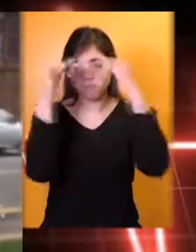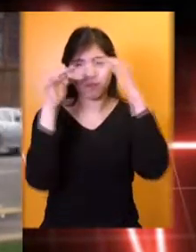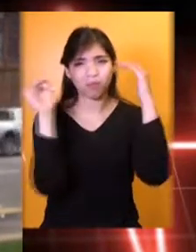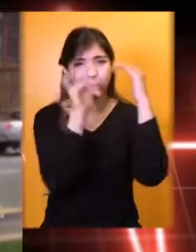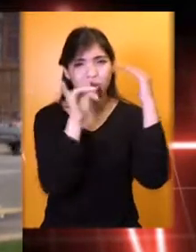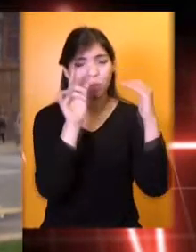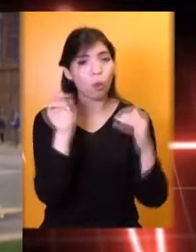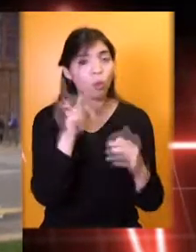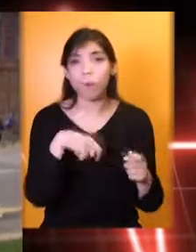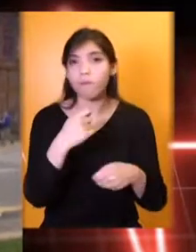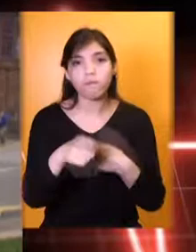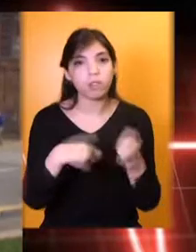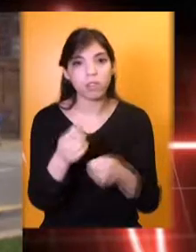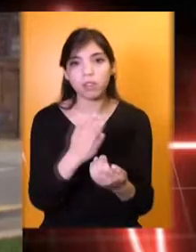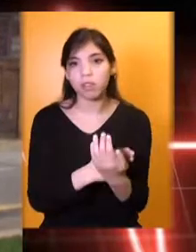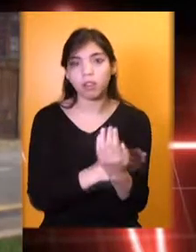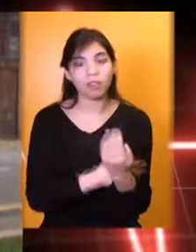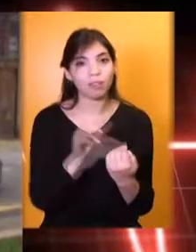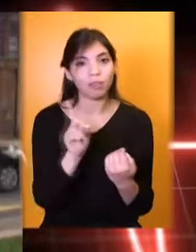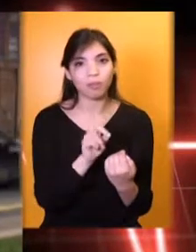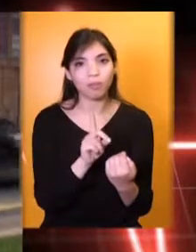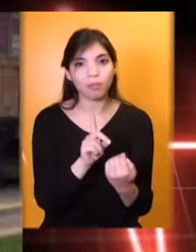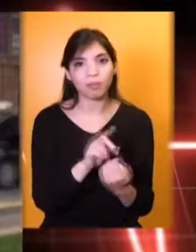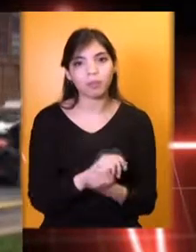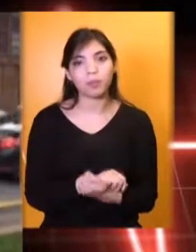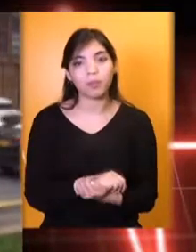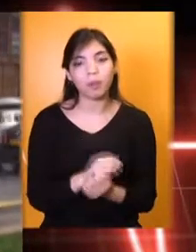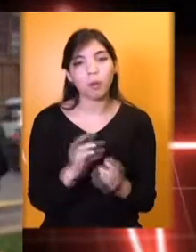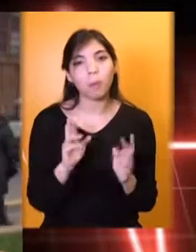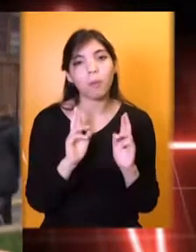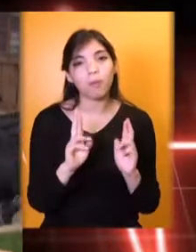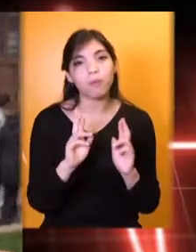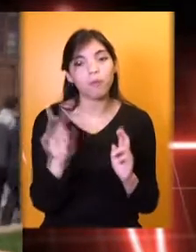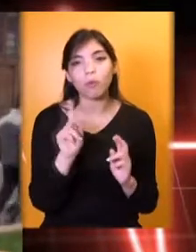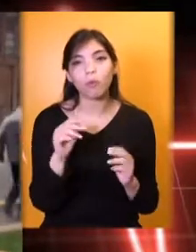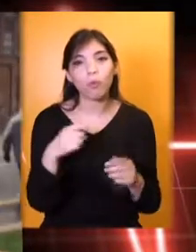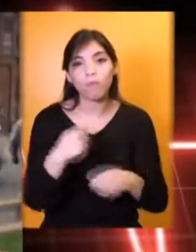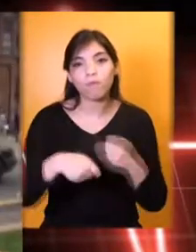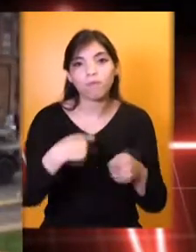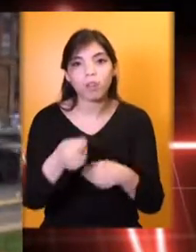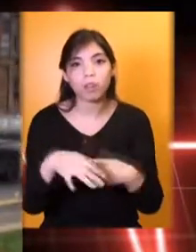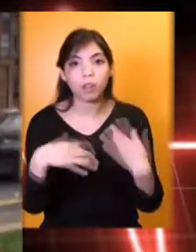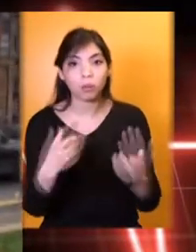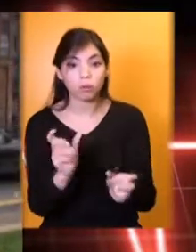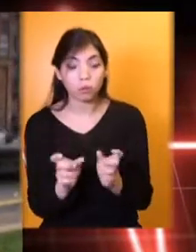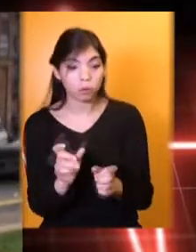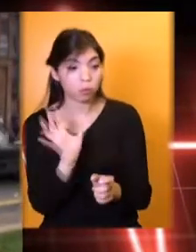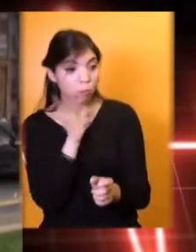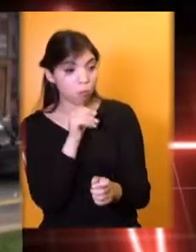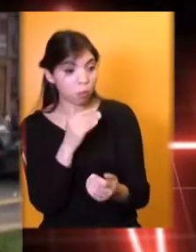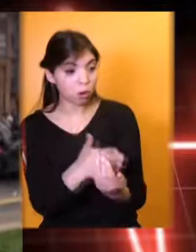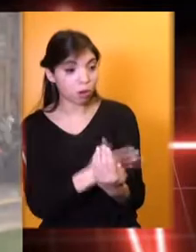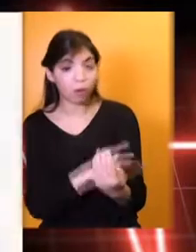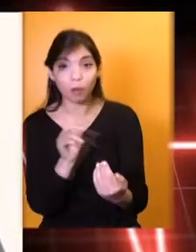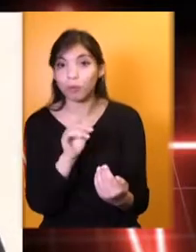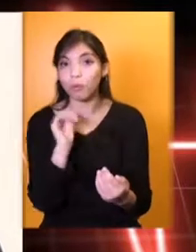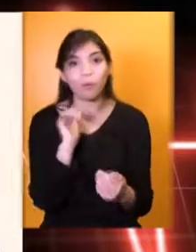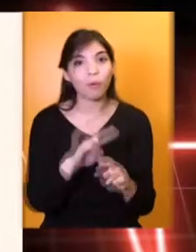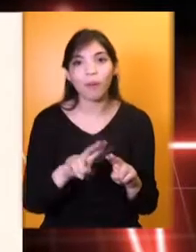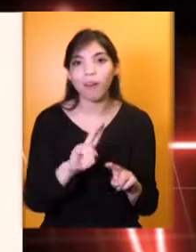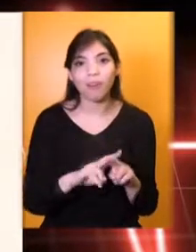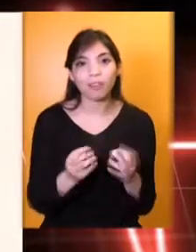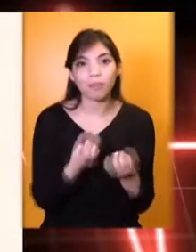malo, que no vendan leña. Un par de días que no se venda leña, entonces la gente no va a comprar y no va a hacer fuego.